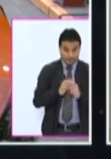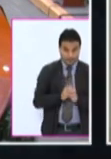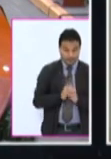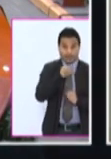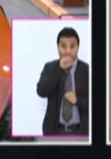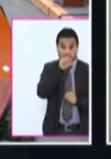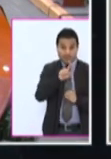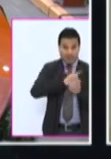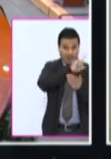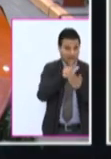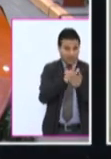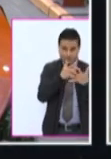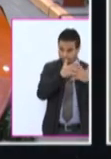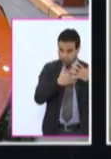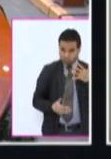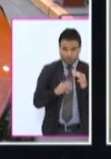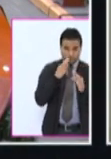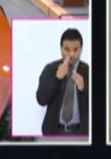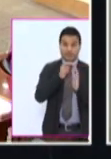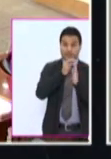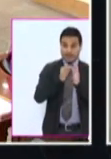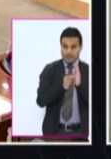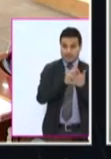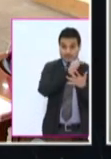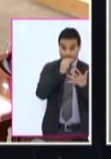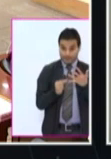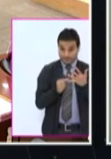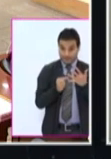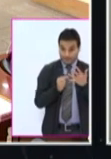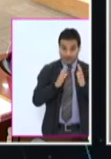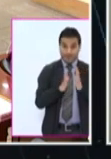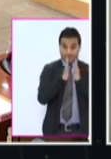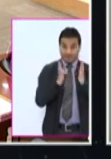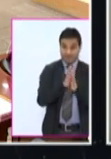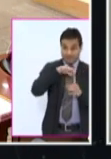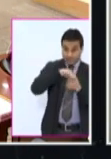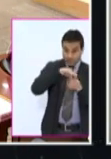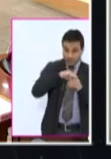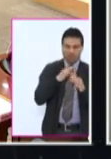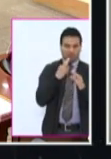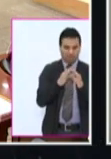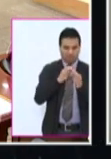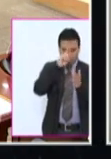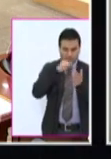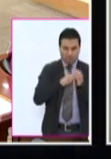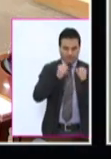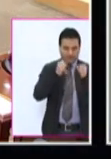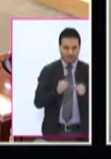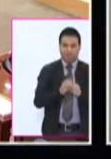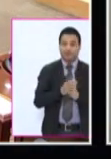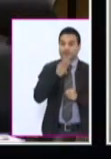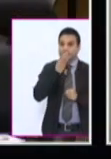muestra representativa y además estratificada en base a secciones electorales. Entonces,